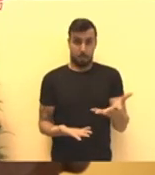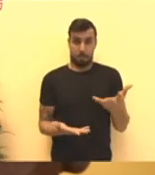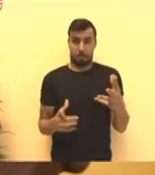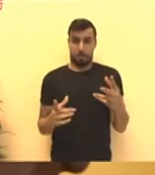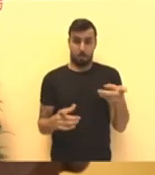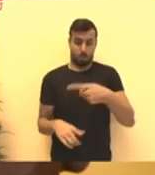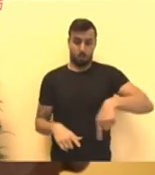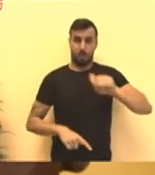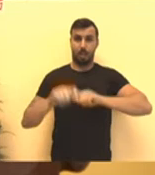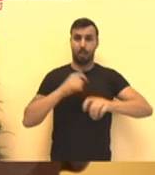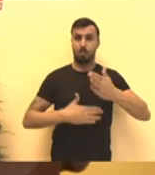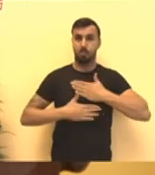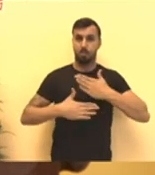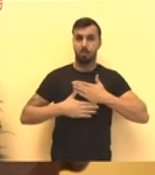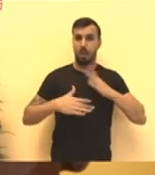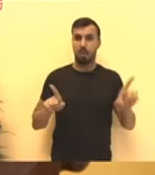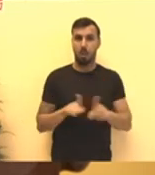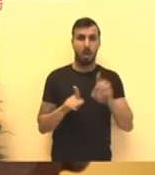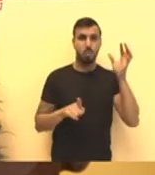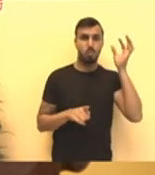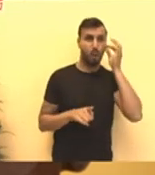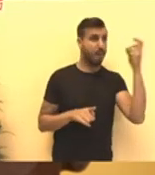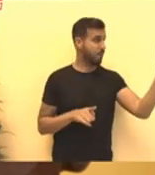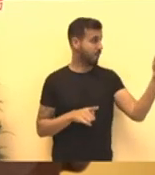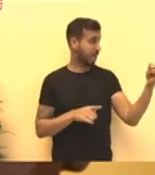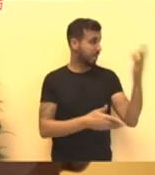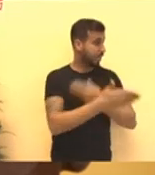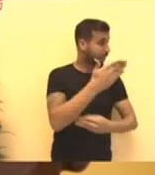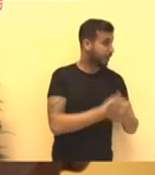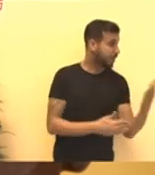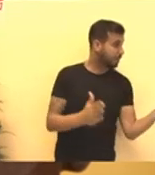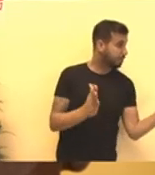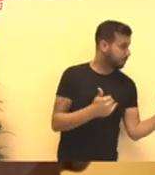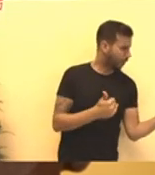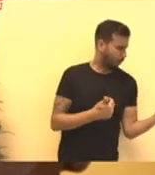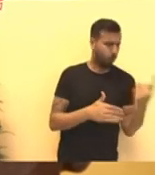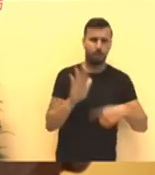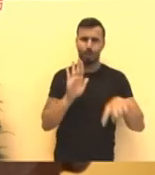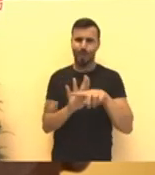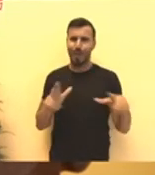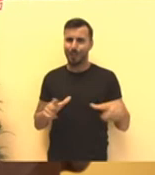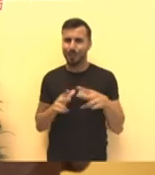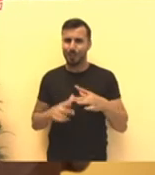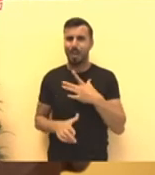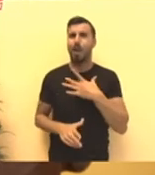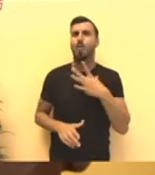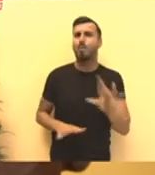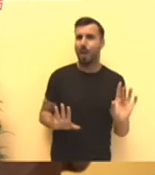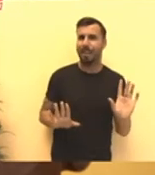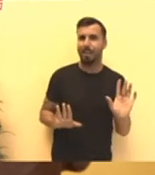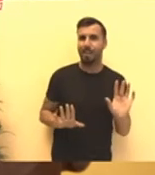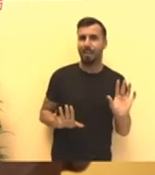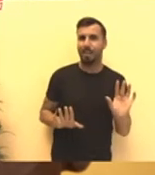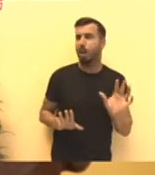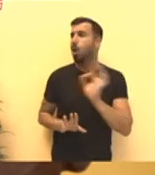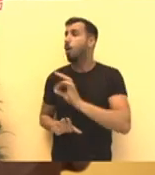cualquier persona a ser socio. No necesariamente no tiene por qué tener una diversidad funcional. Simplemente con que persigas los fines,